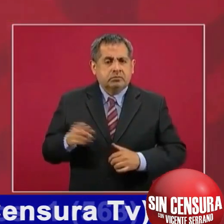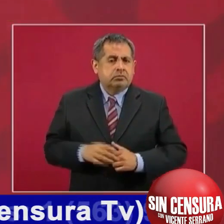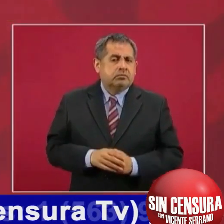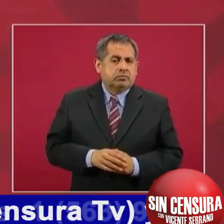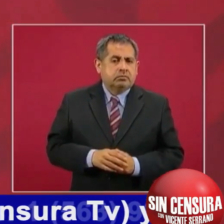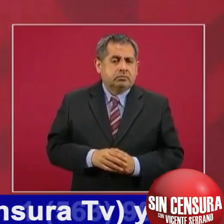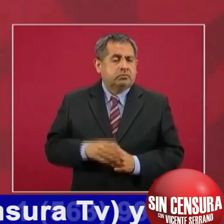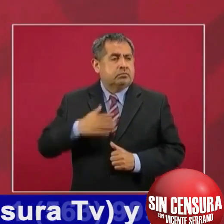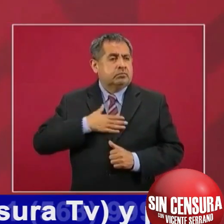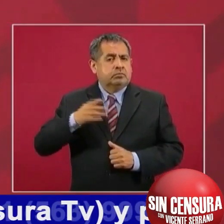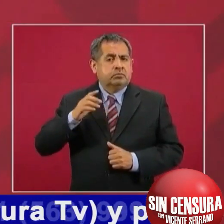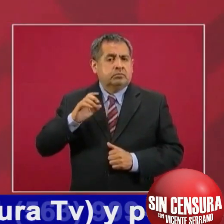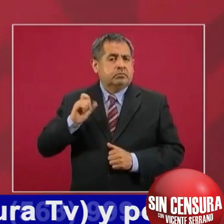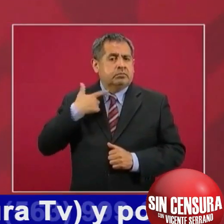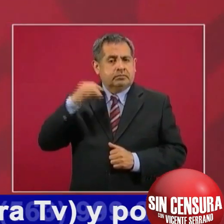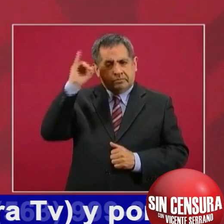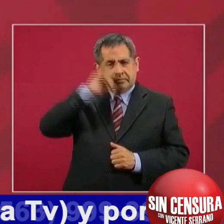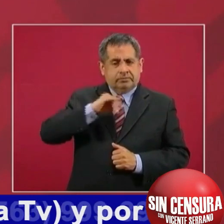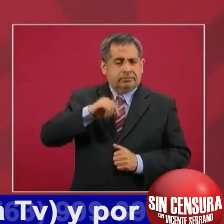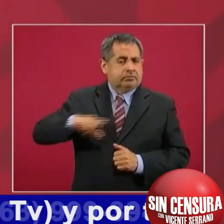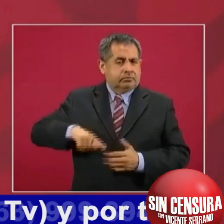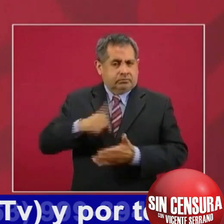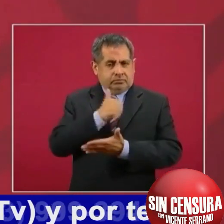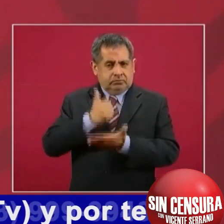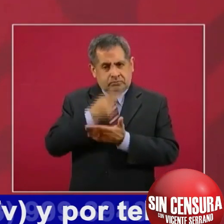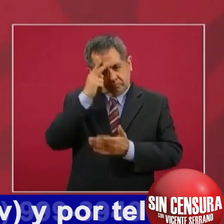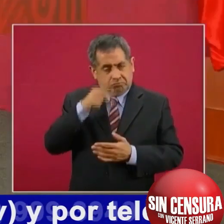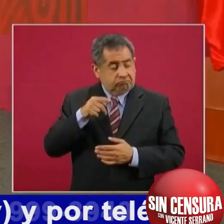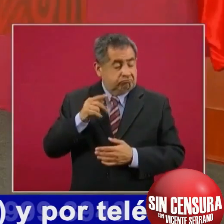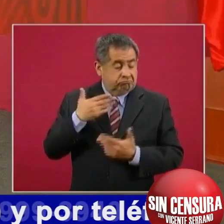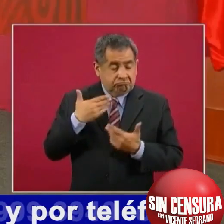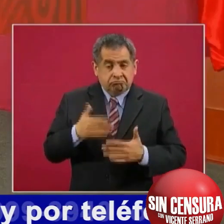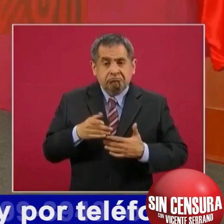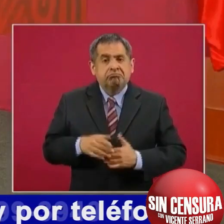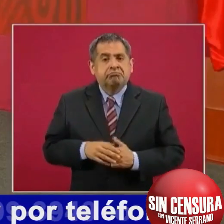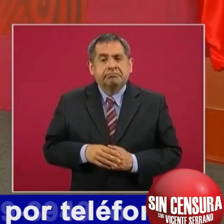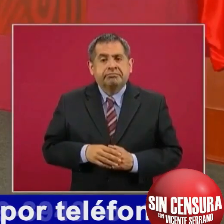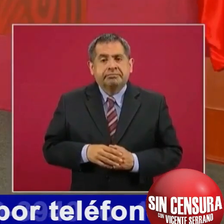Yo fui jefe de gobierno en la ciudad y